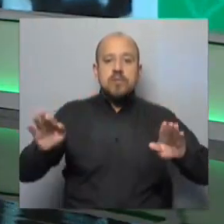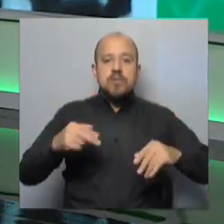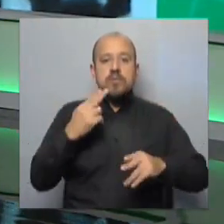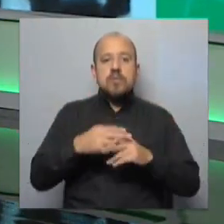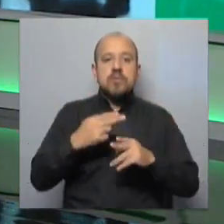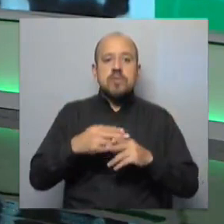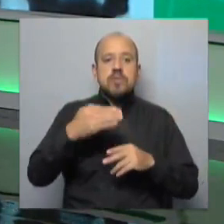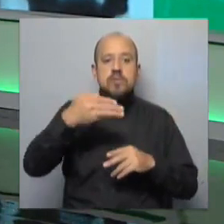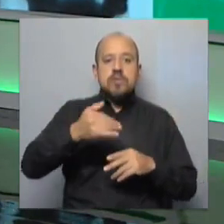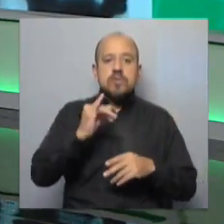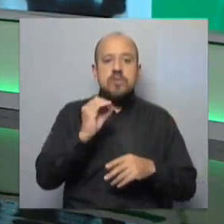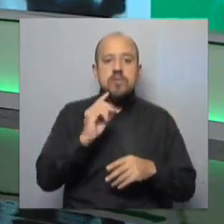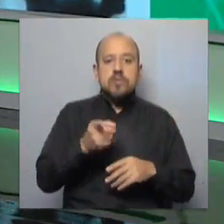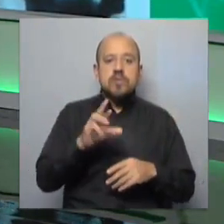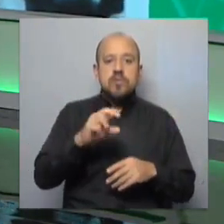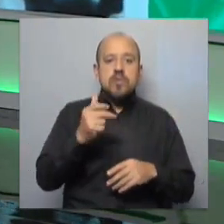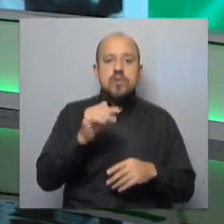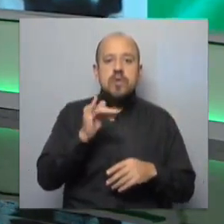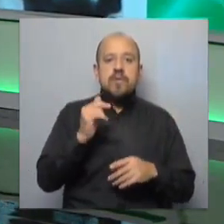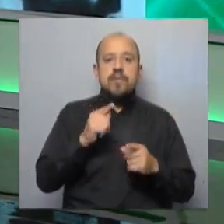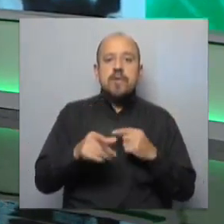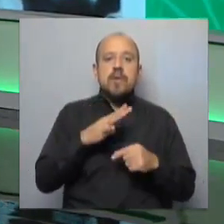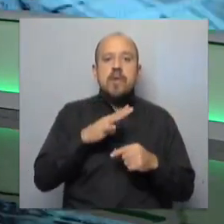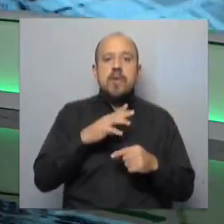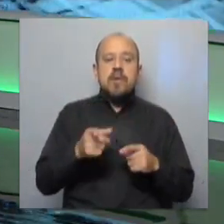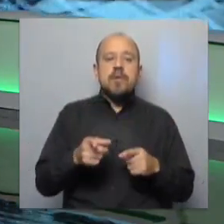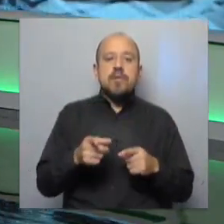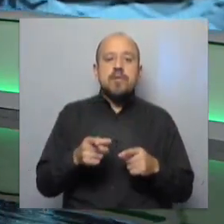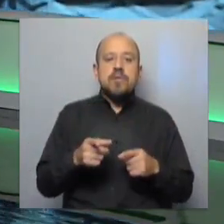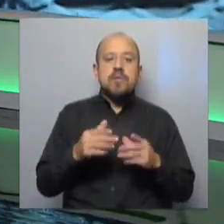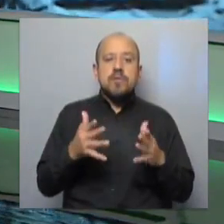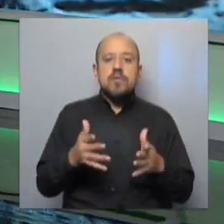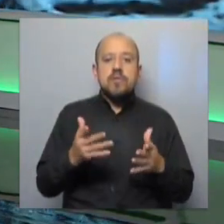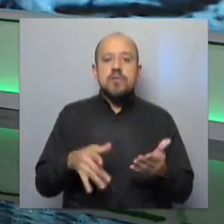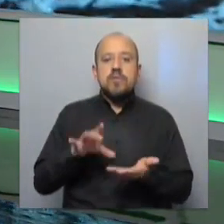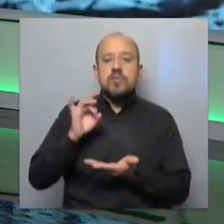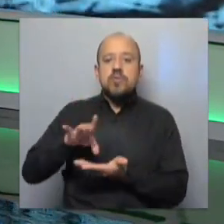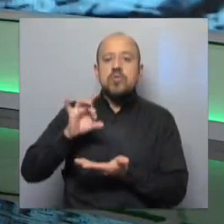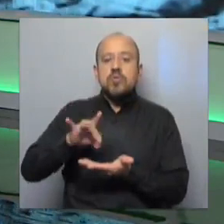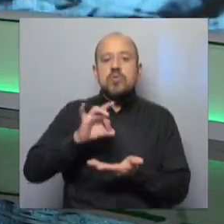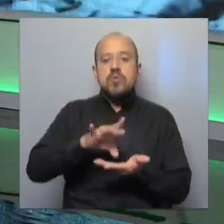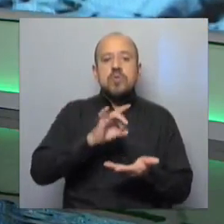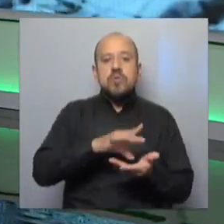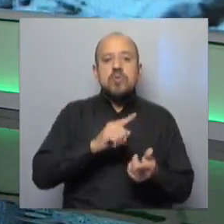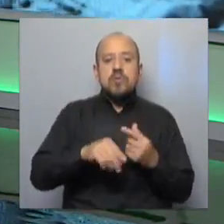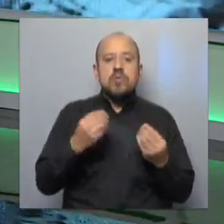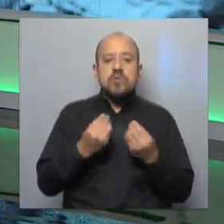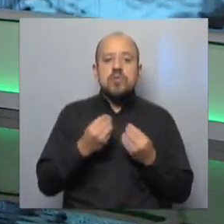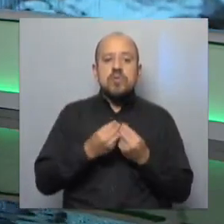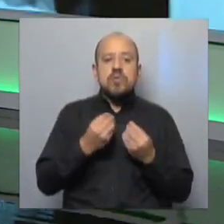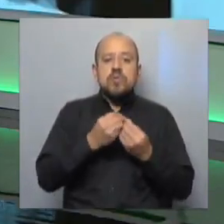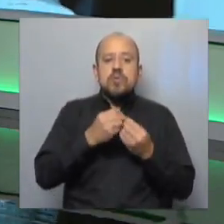llama biografías ocultas en montevideo del sur tiene que ver con los desalojos que sufrieron un montón de